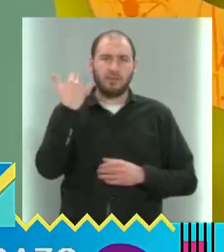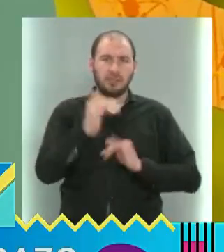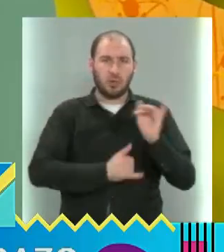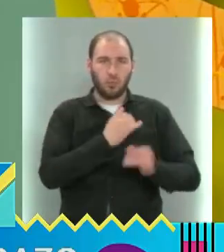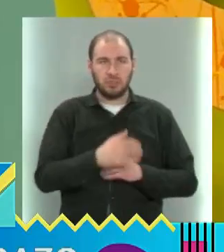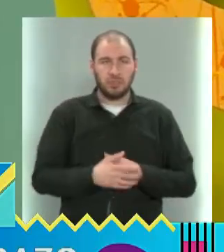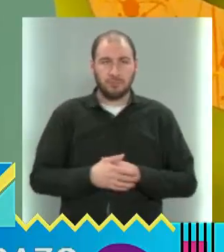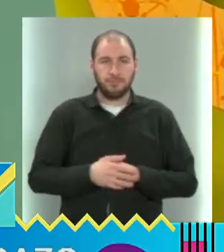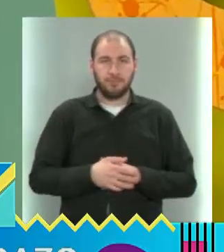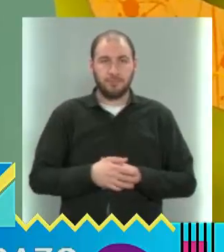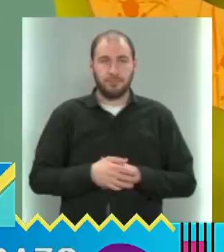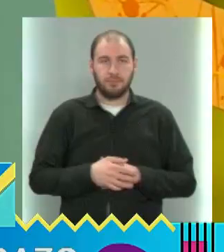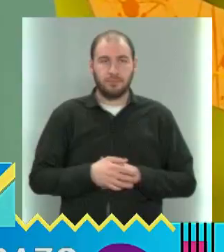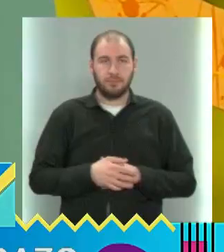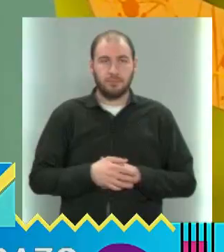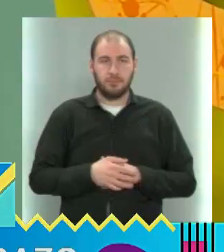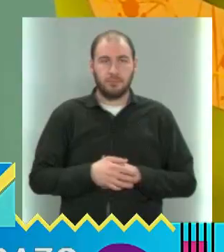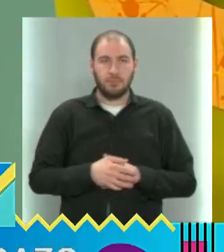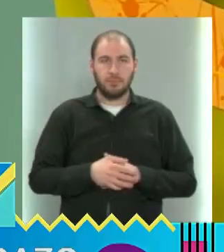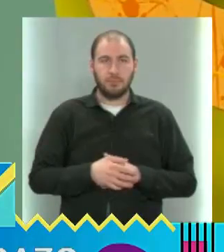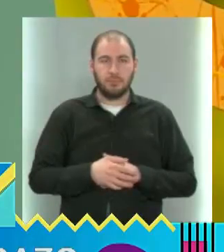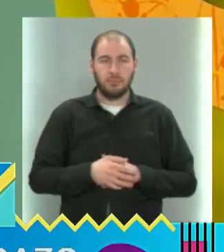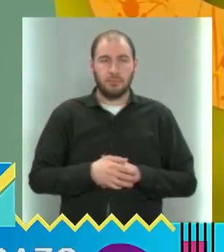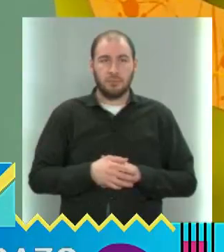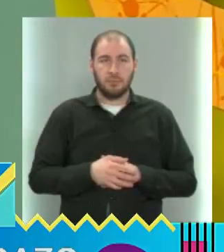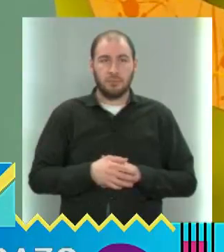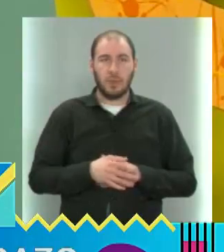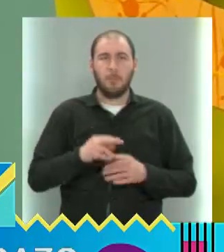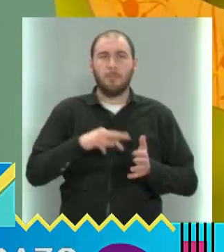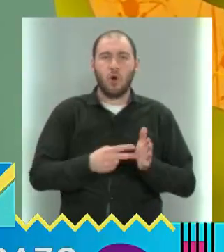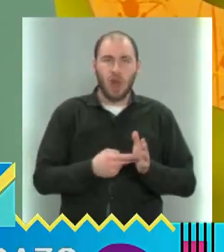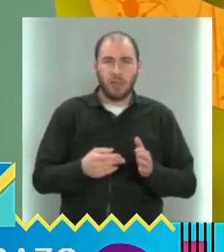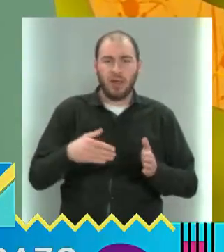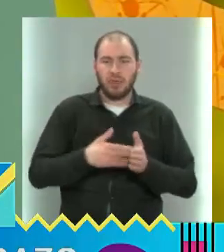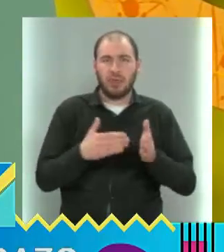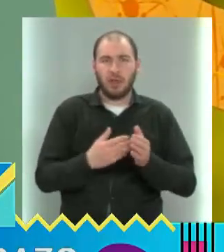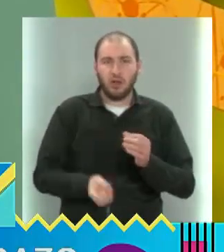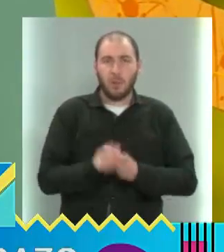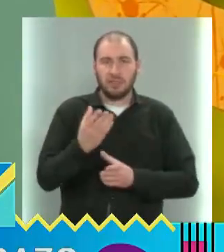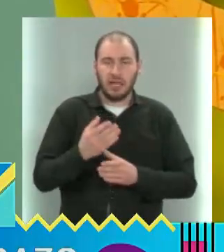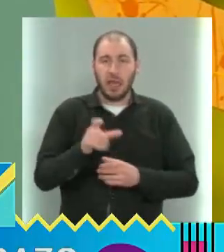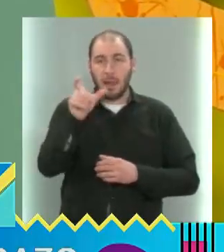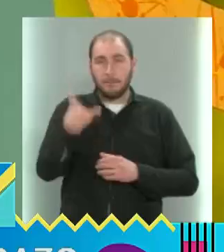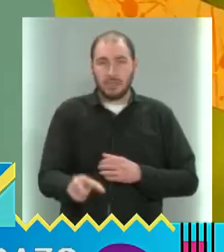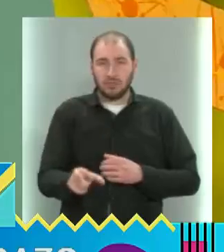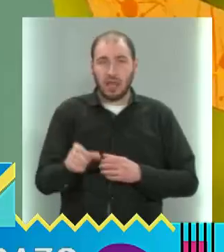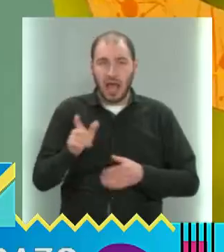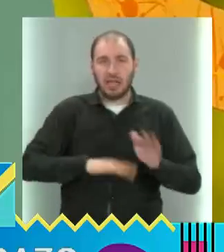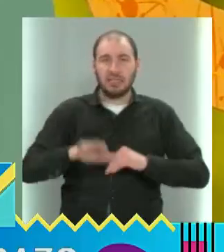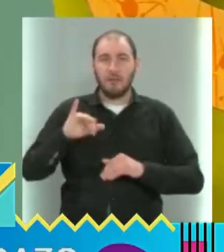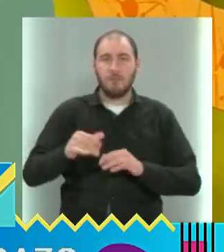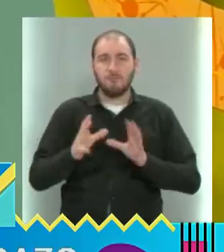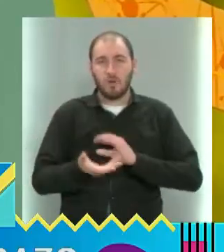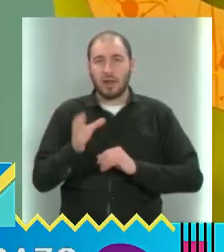decir que las secuelas o las dificultades surgen a partir de que la persona lo tuvo que hacer de